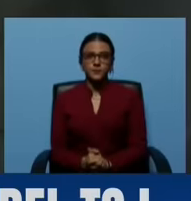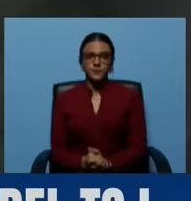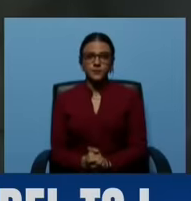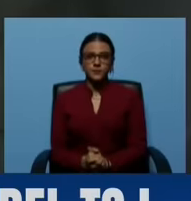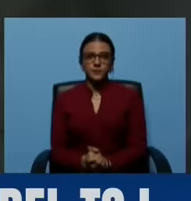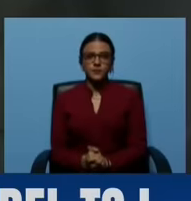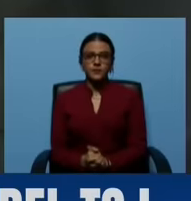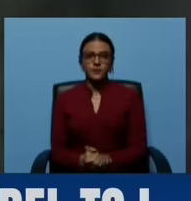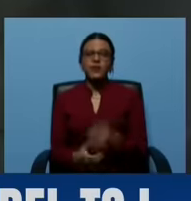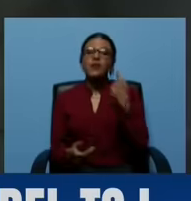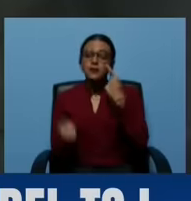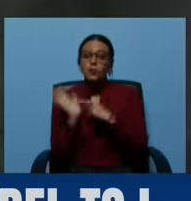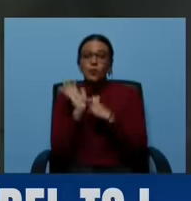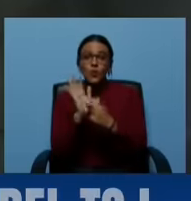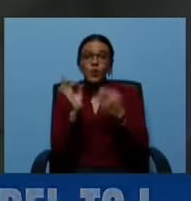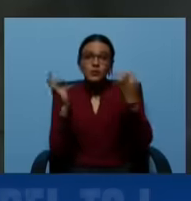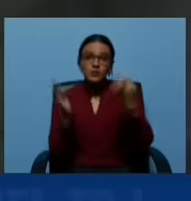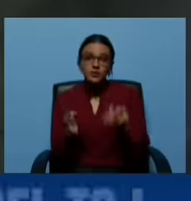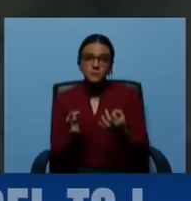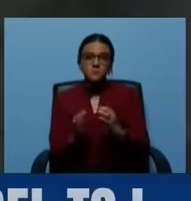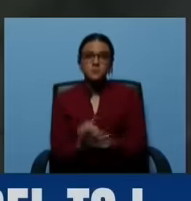Que se refleje